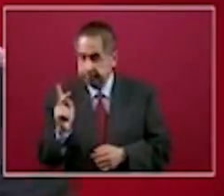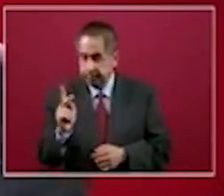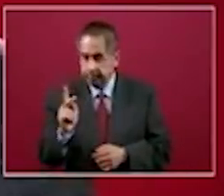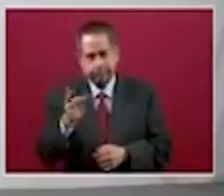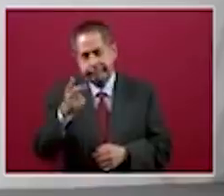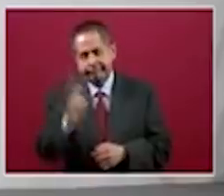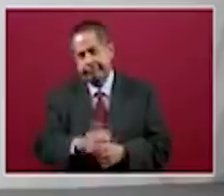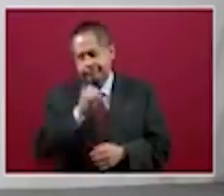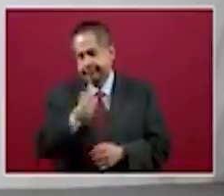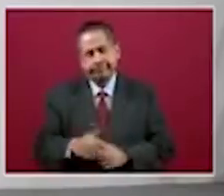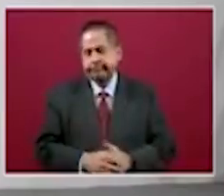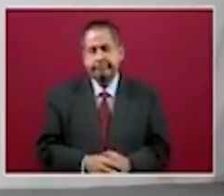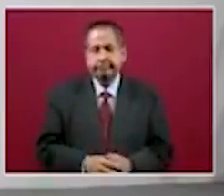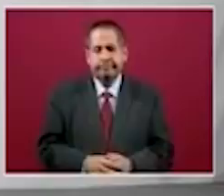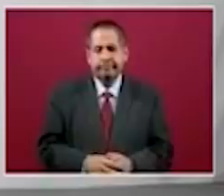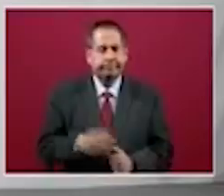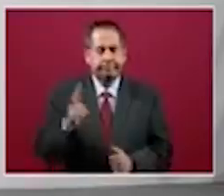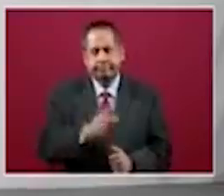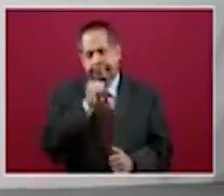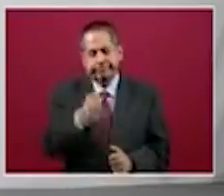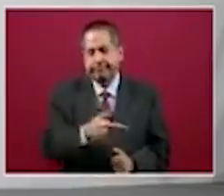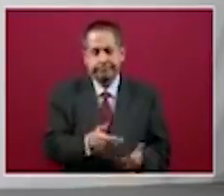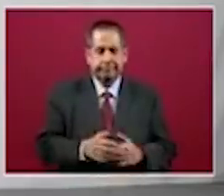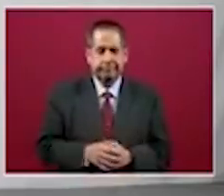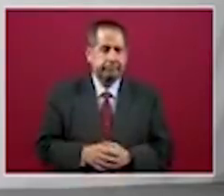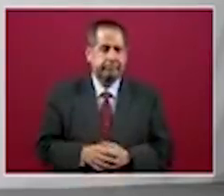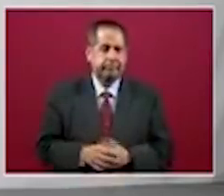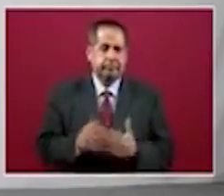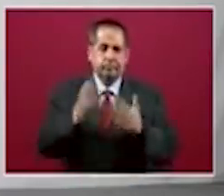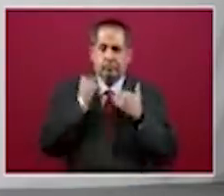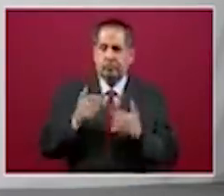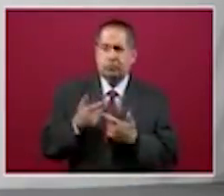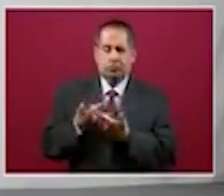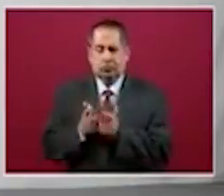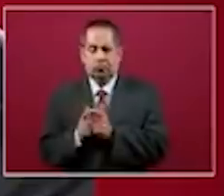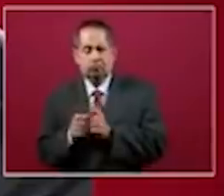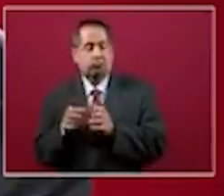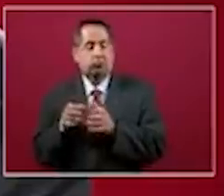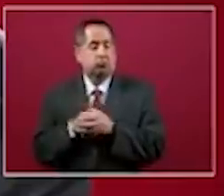no es cierto, o sea, que haya un grupo